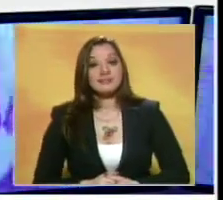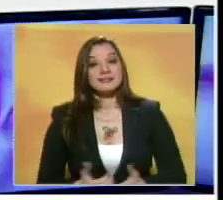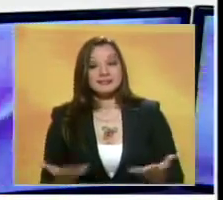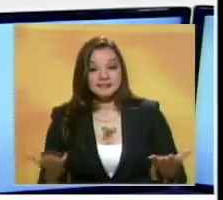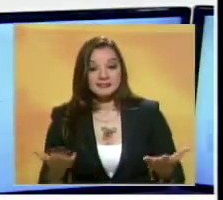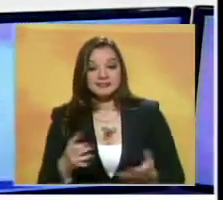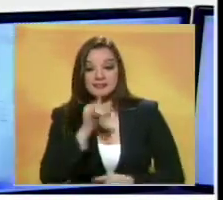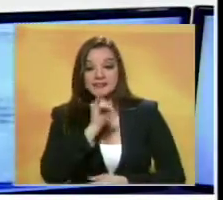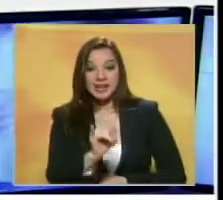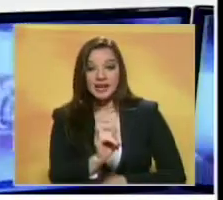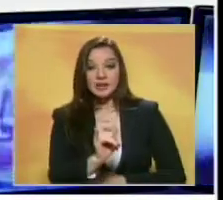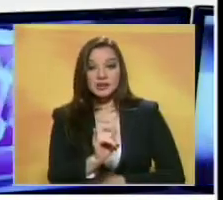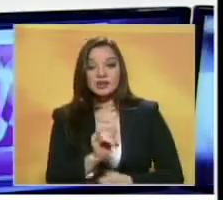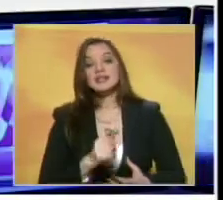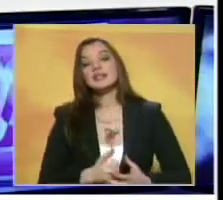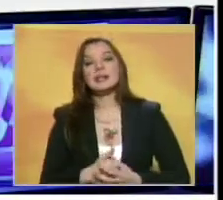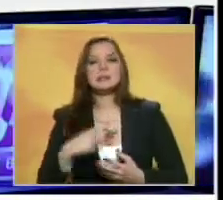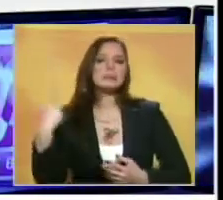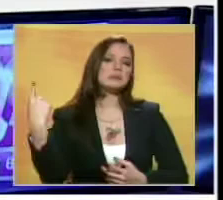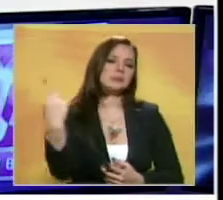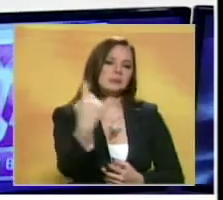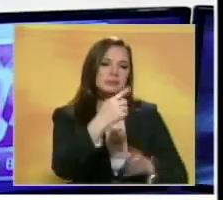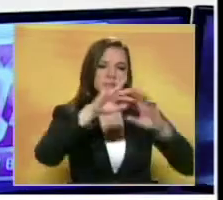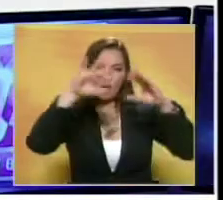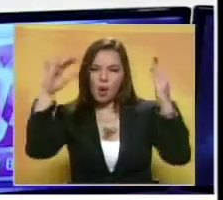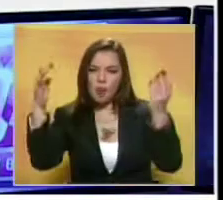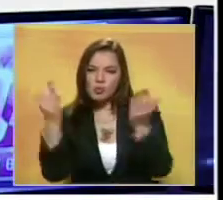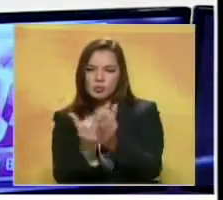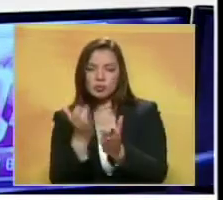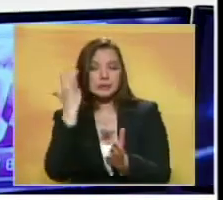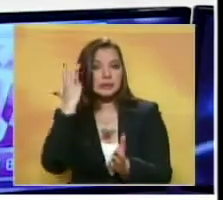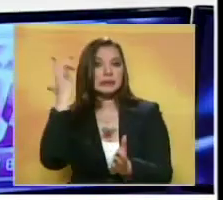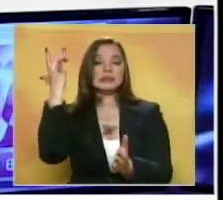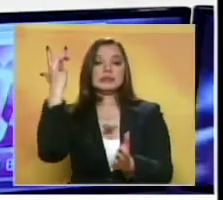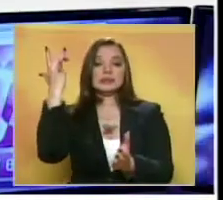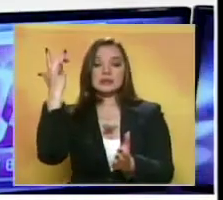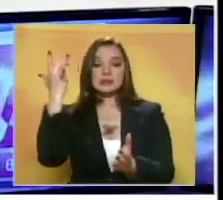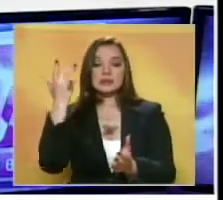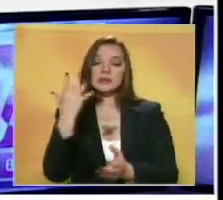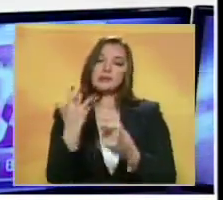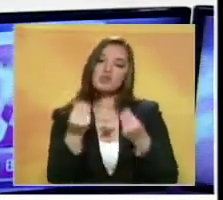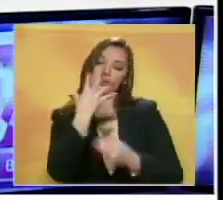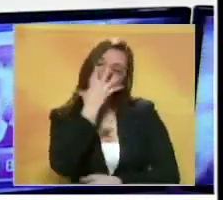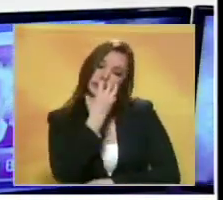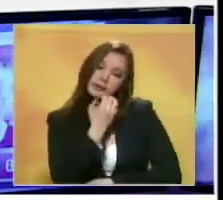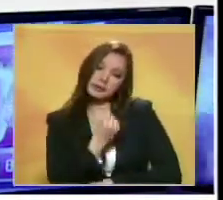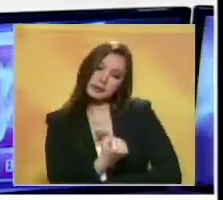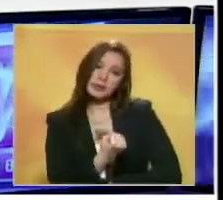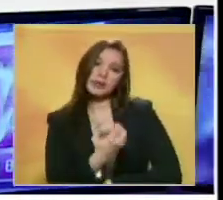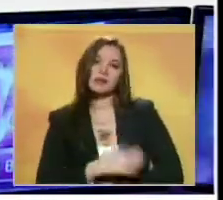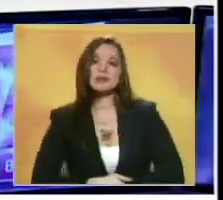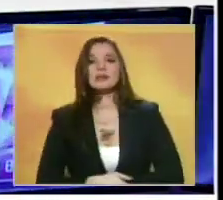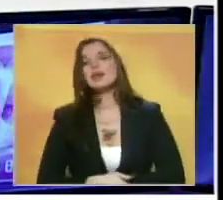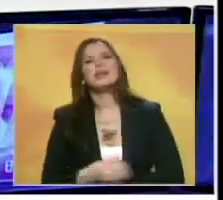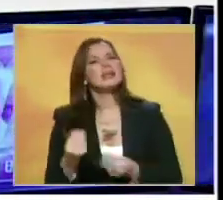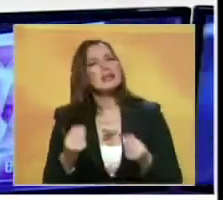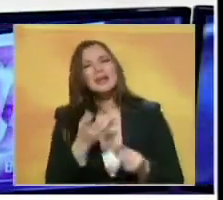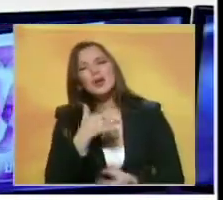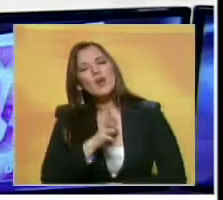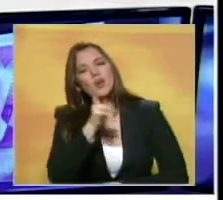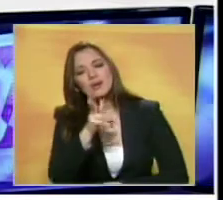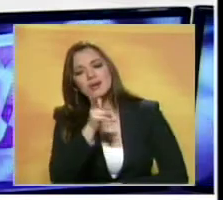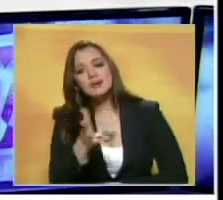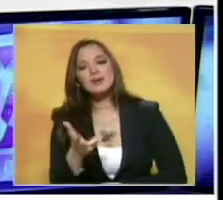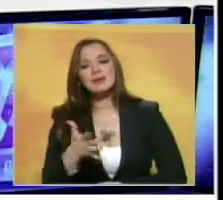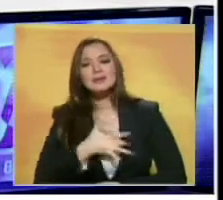Bueno, la noticia que ha recorrido al mundo y que ha transmitido tanta tristeza, lo comentaba yo en El Imparcial, ¿no? ¿De qué manera ha impactado esto a la gente? Así